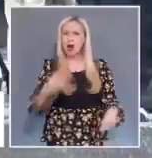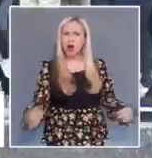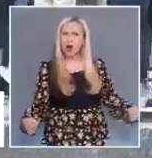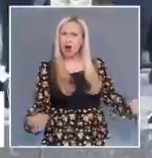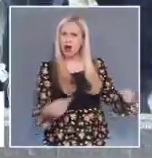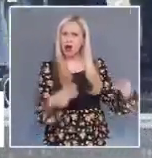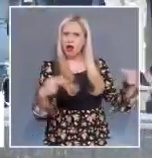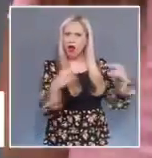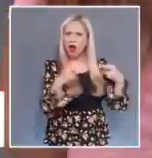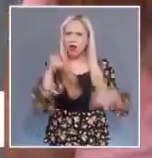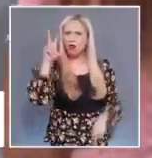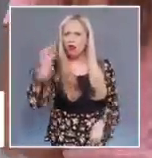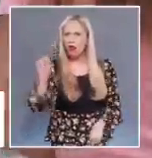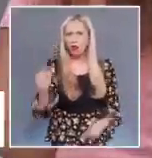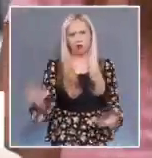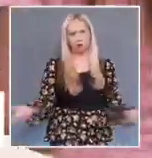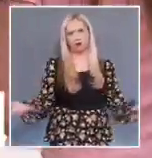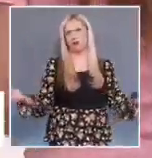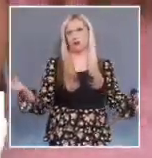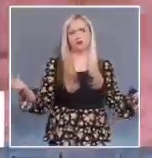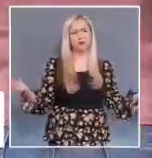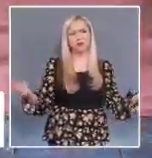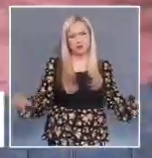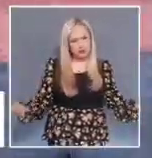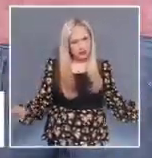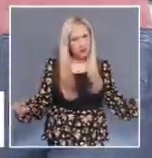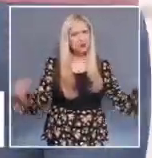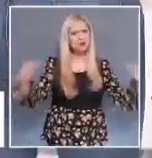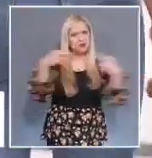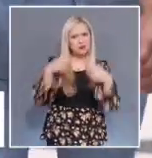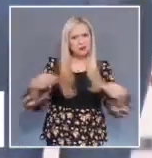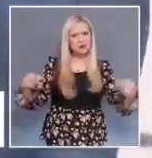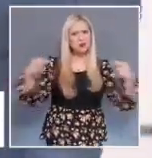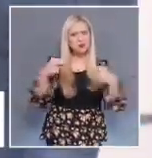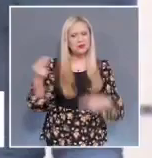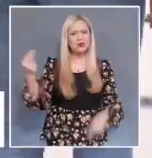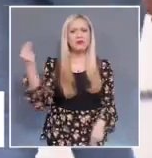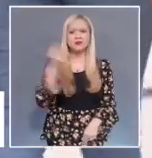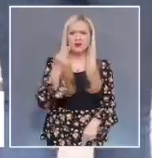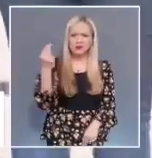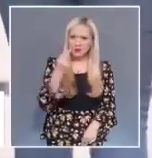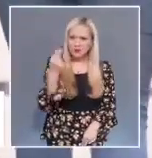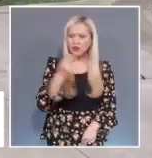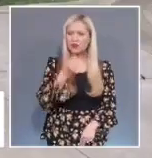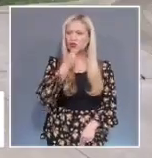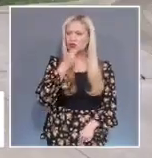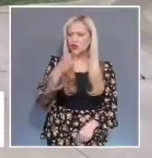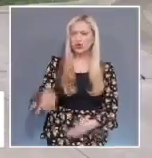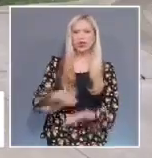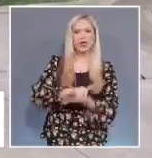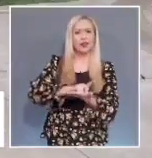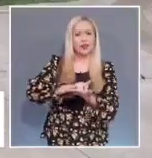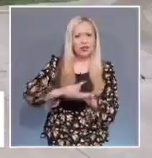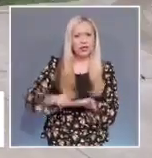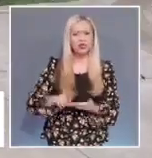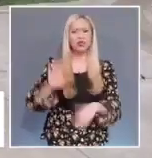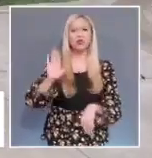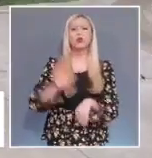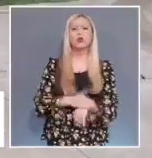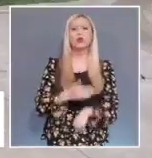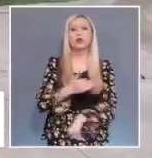lazos afectivos y la sana convivencia a la que tienen derecho los niños en una familia que se